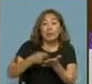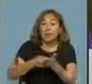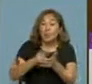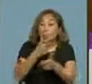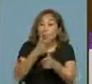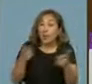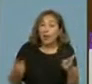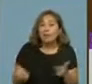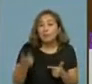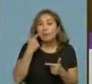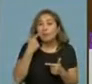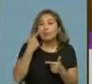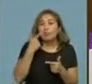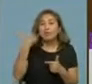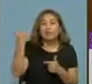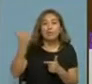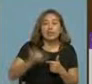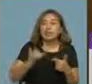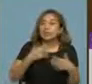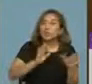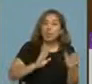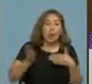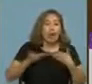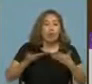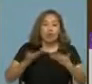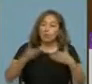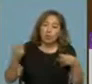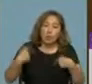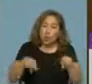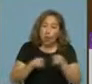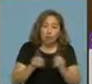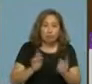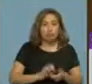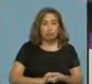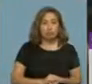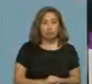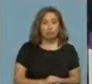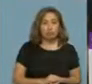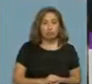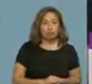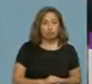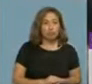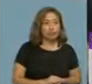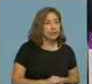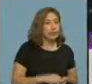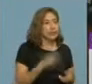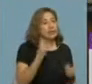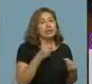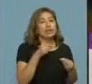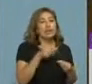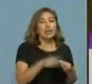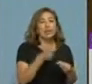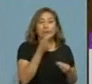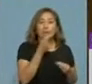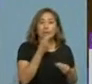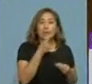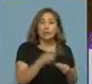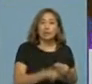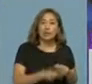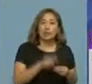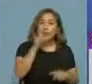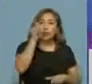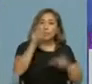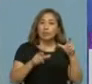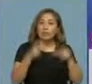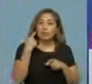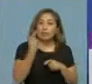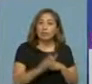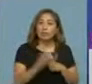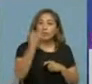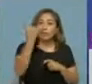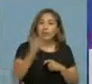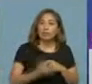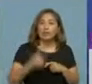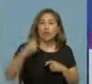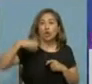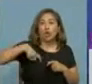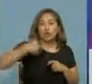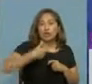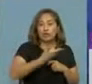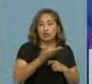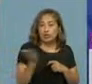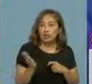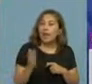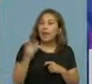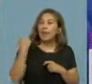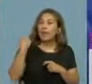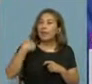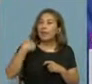capacidad de pago, lo vamos a atender igual como lo hemos atendido siempre. ¿Qué pasa, por ejemplo, con aquellos ciudadanos que sí tengan una obra